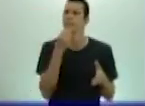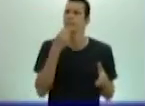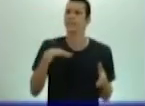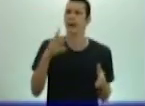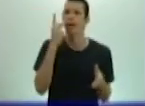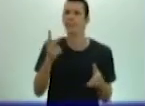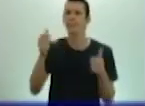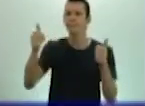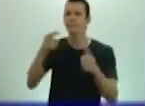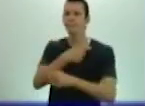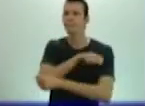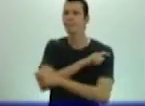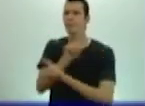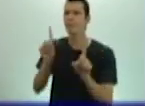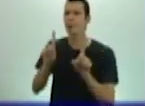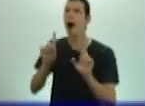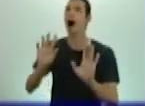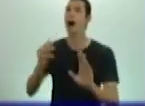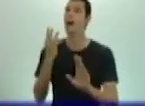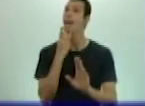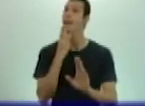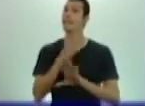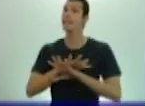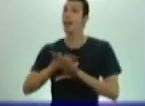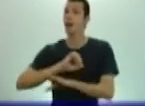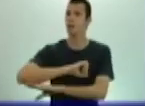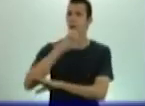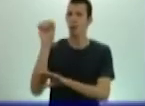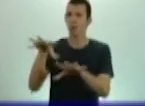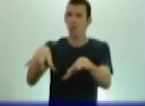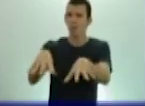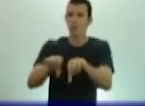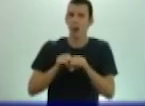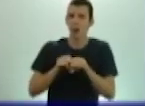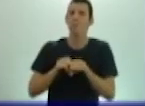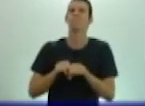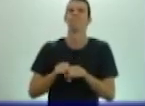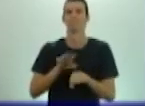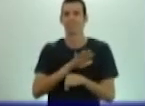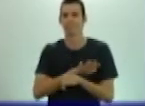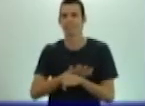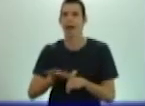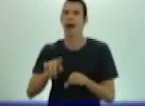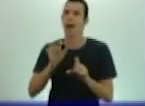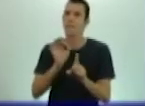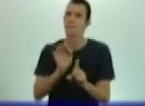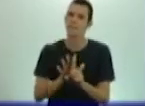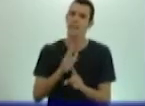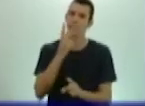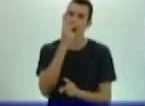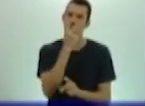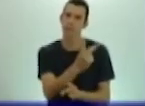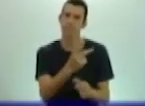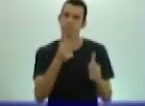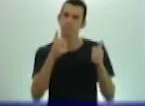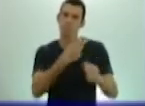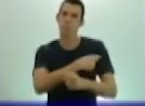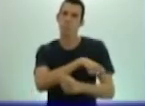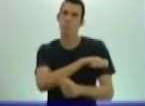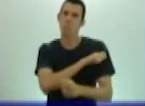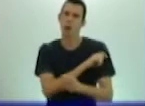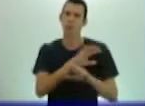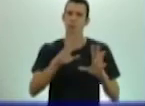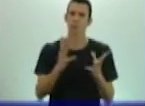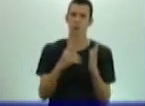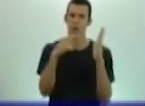estudiantes, que ustedes recordarán, el primer gobierno obrero, el primer gobierno proletariado, la primera dictadura del proletariado en la historia de